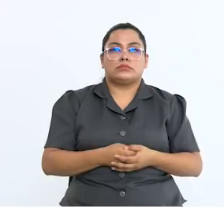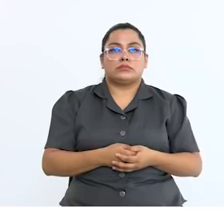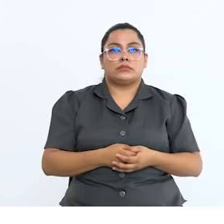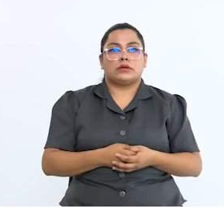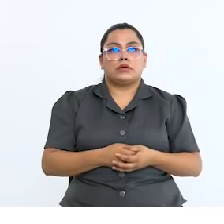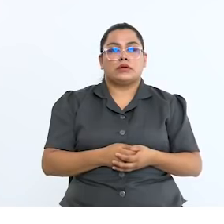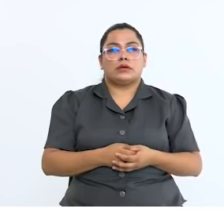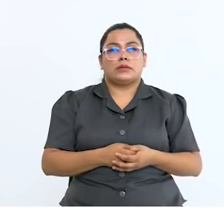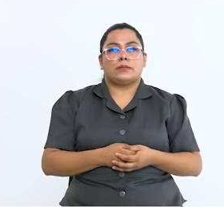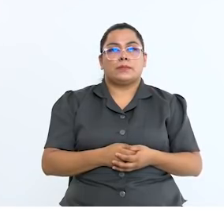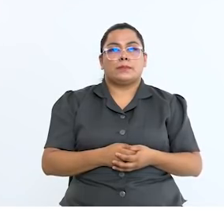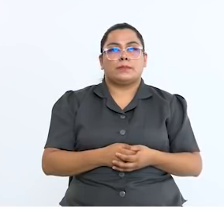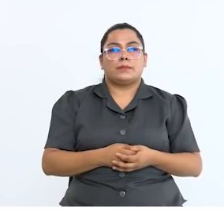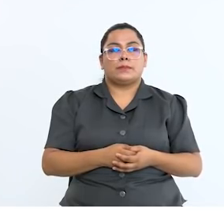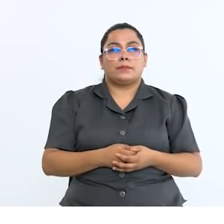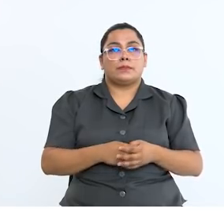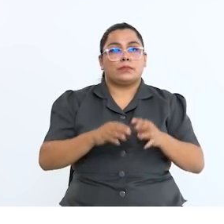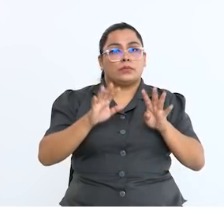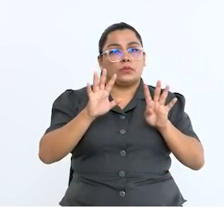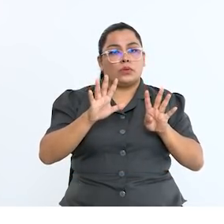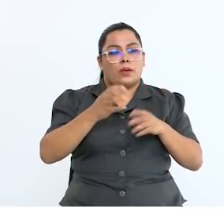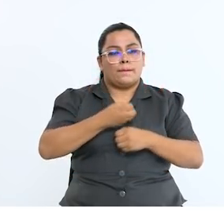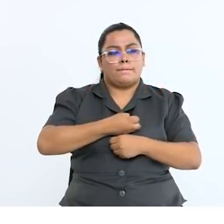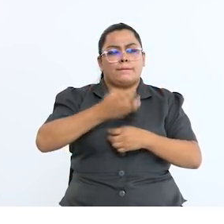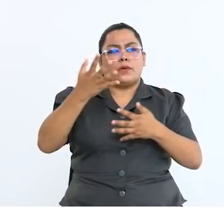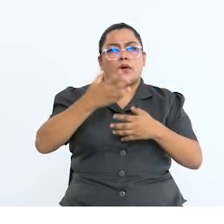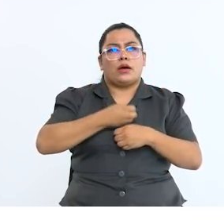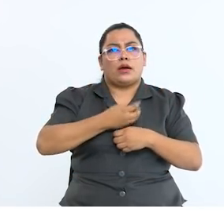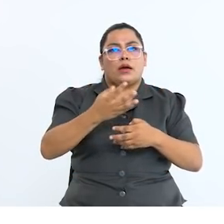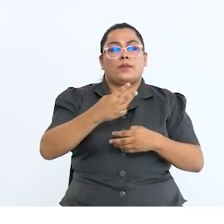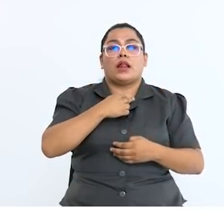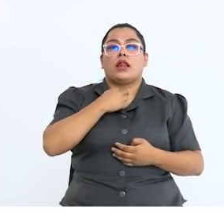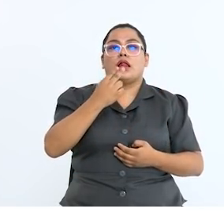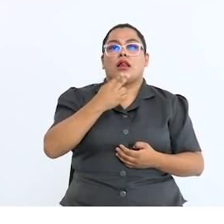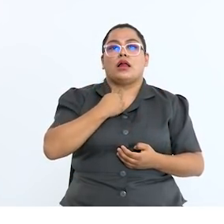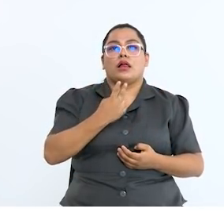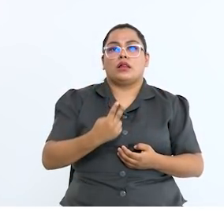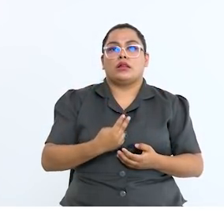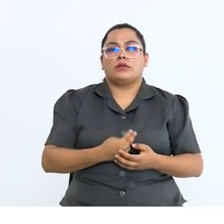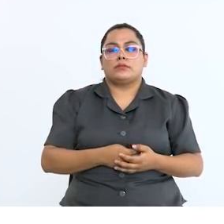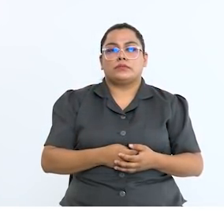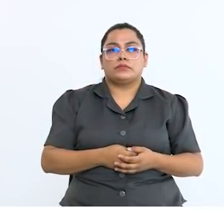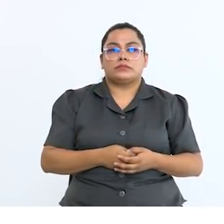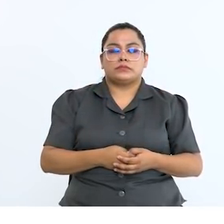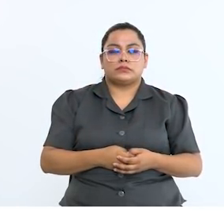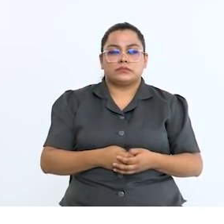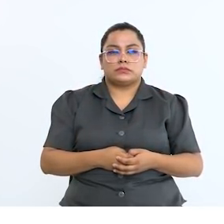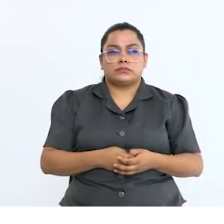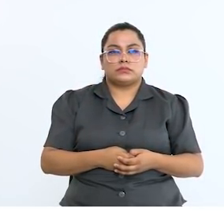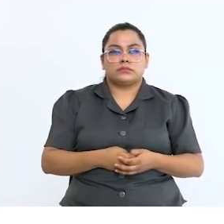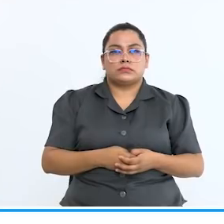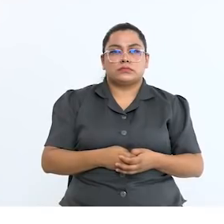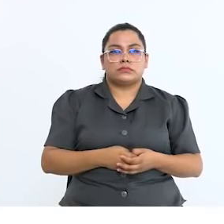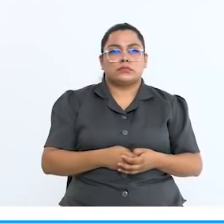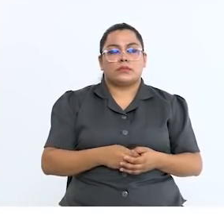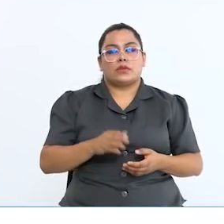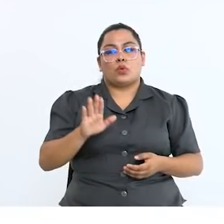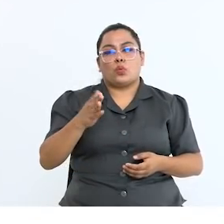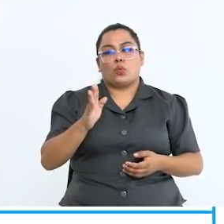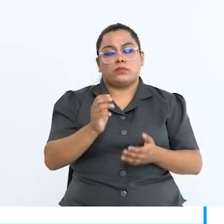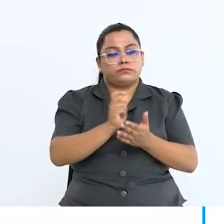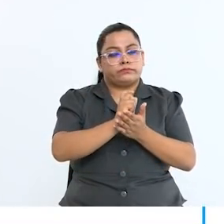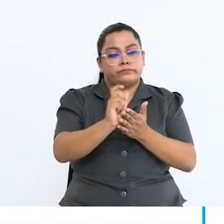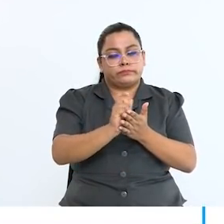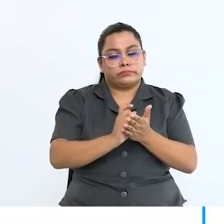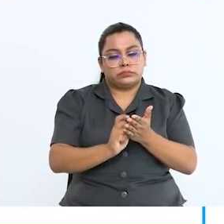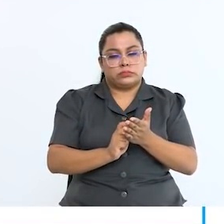del diálogo. Y en la unidad 9, poemas en voz alta y las notas de voz. El uso